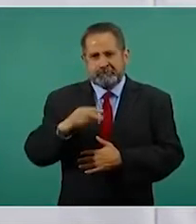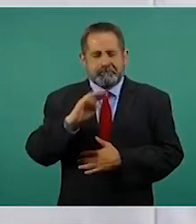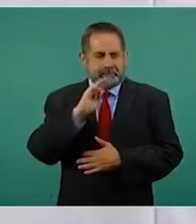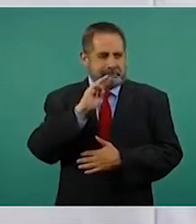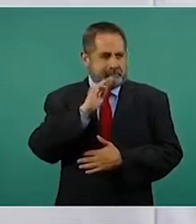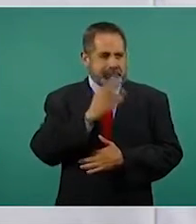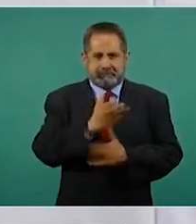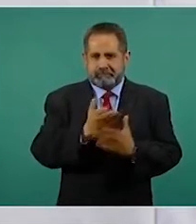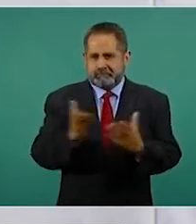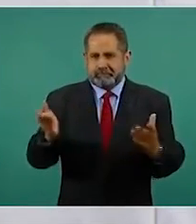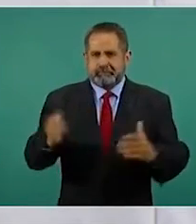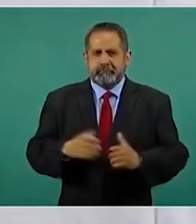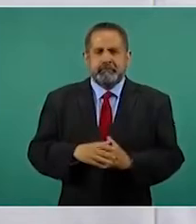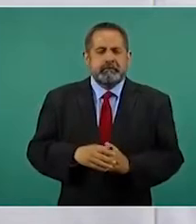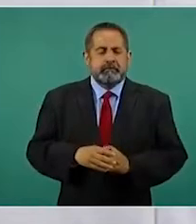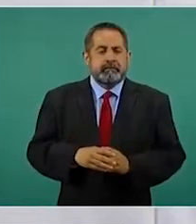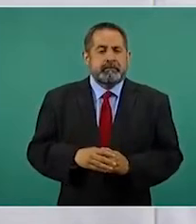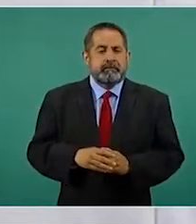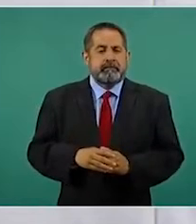a las mamás